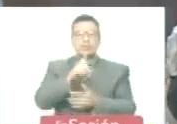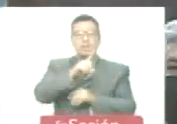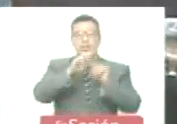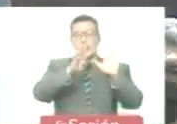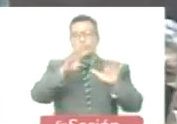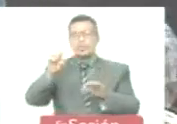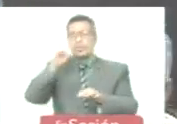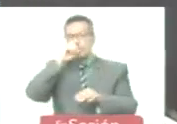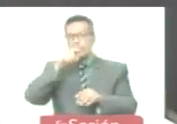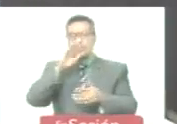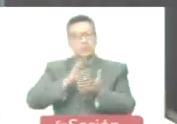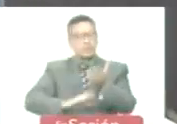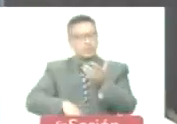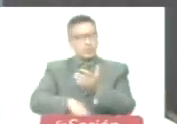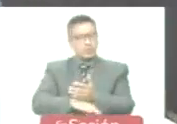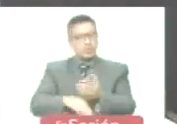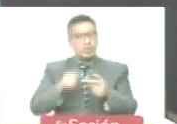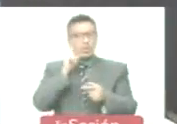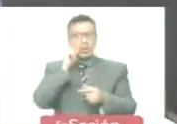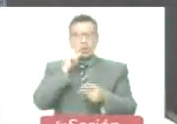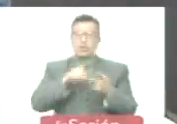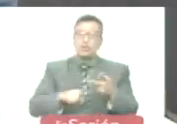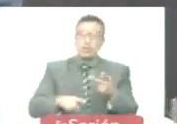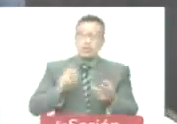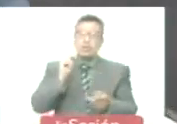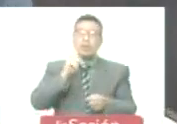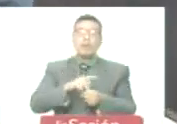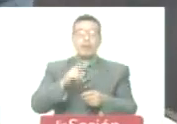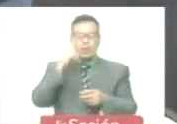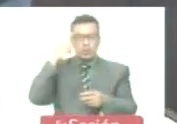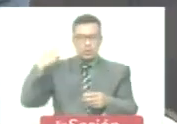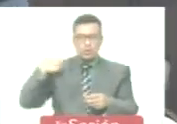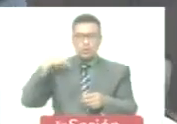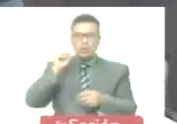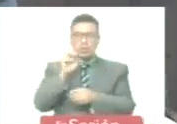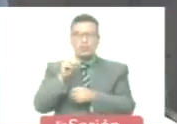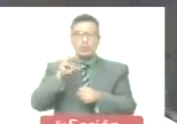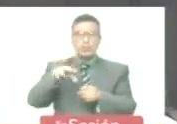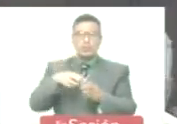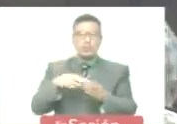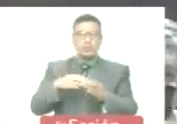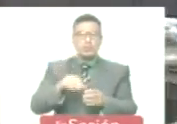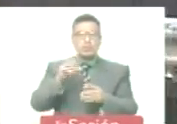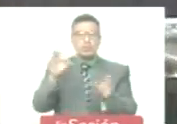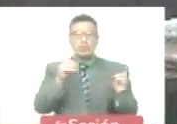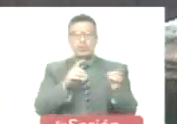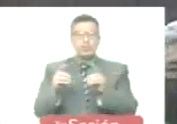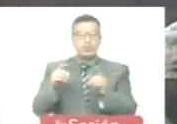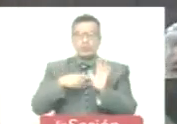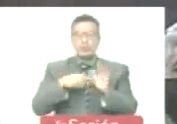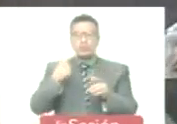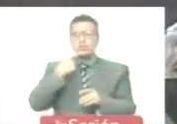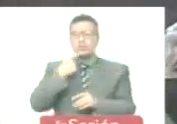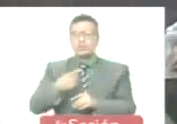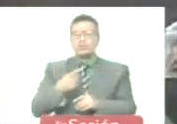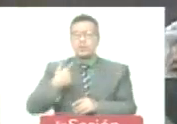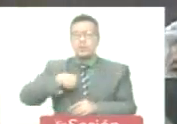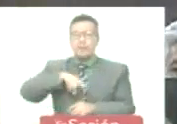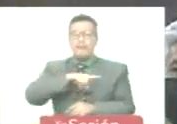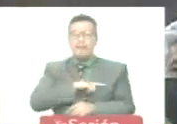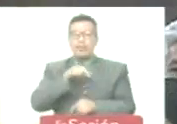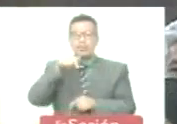años de la partida de ese gran hombre no son suficientes para honrarlo desde un parlamento bolivariano sin cuestionarlo. Es decir, nosotros